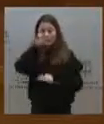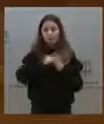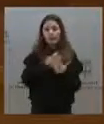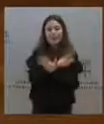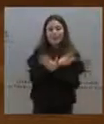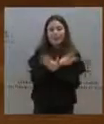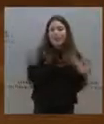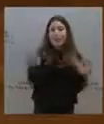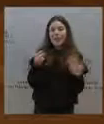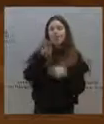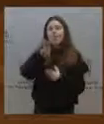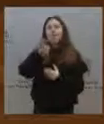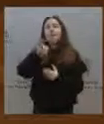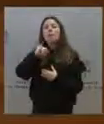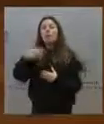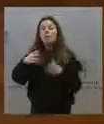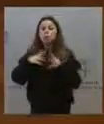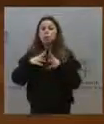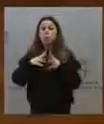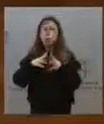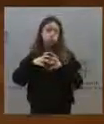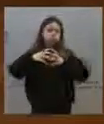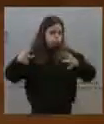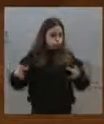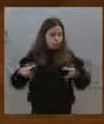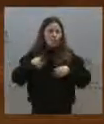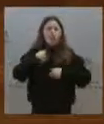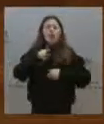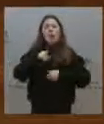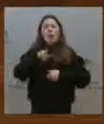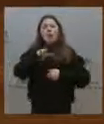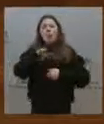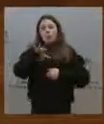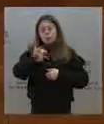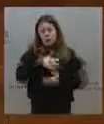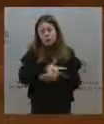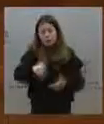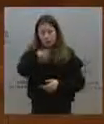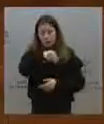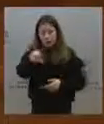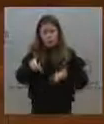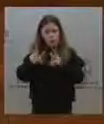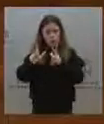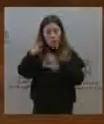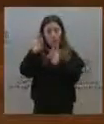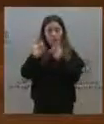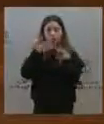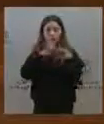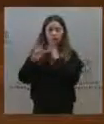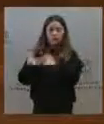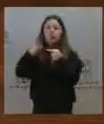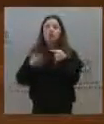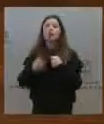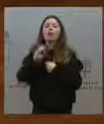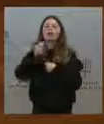inflado en unos 1.000 millones de euros, cosa que le permite, dada la tasa de referencia del déficit del 0,6%, gastar 60 millones de